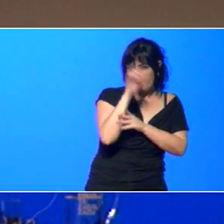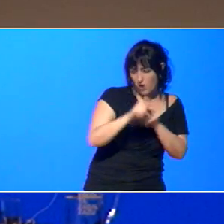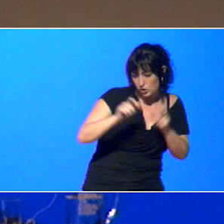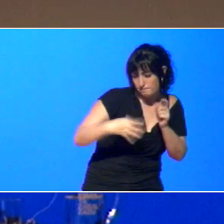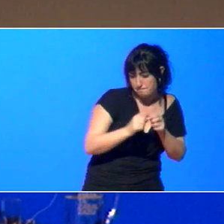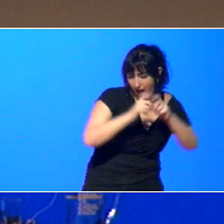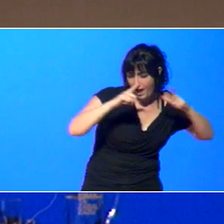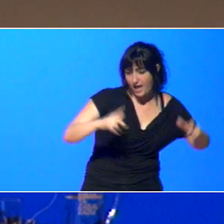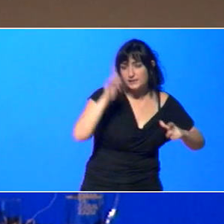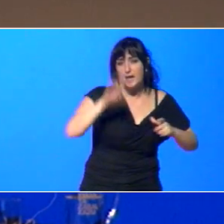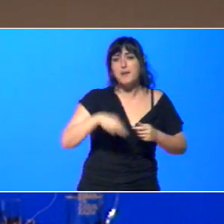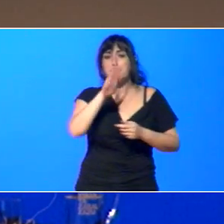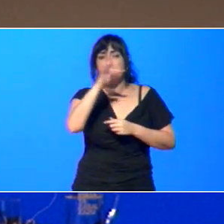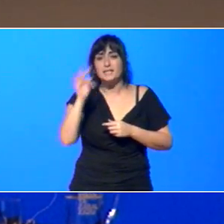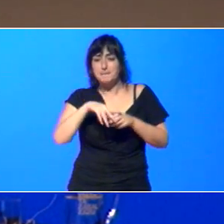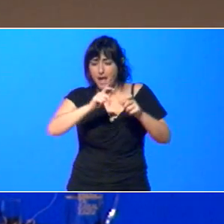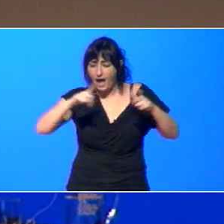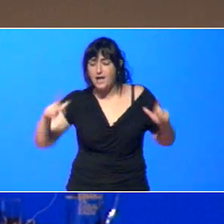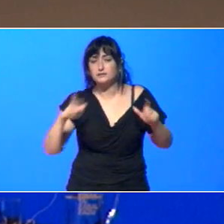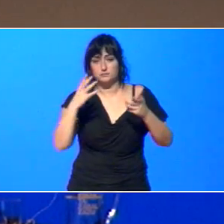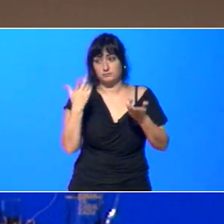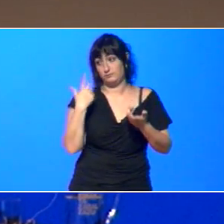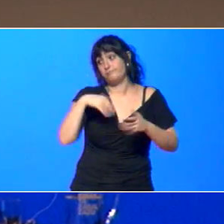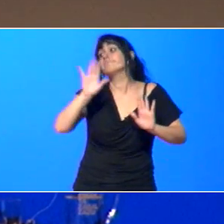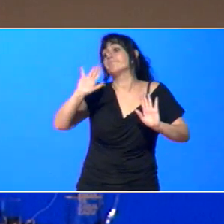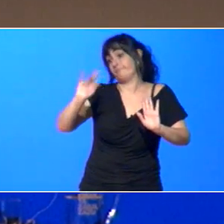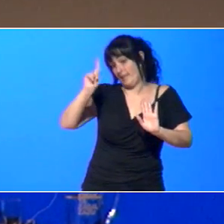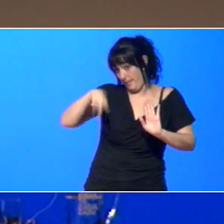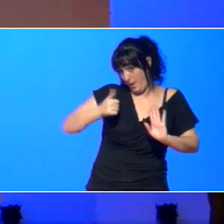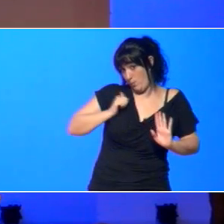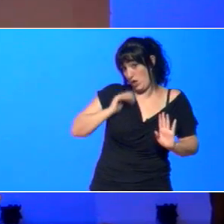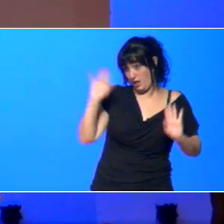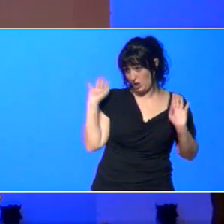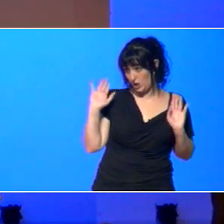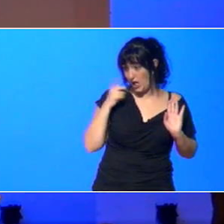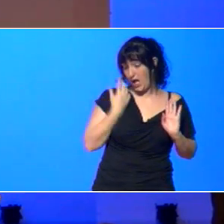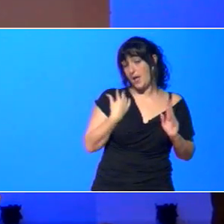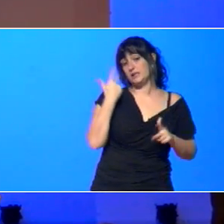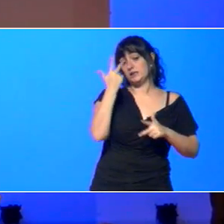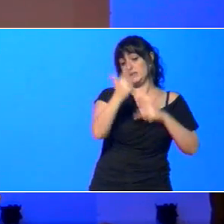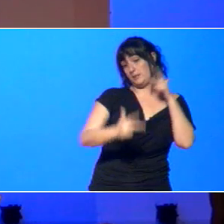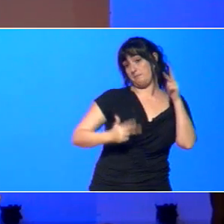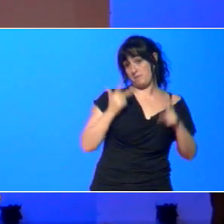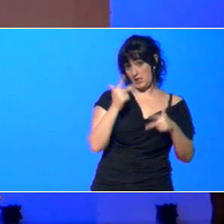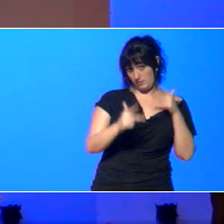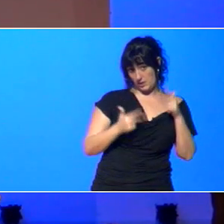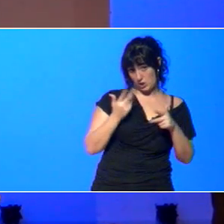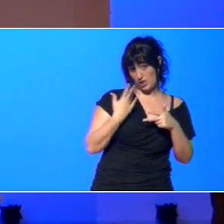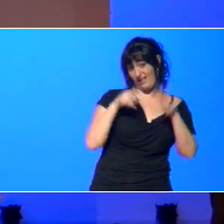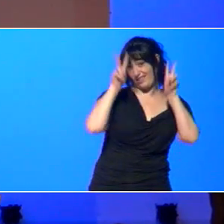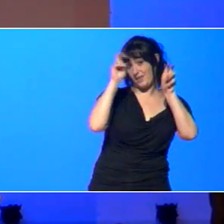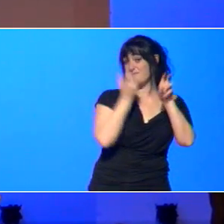más PTs. Por cierto, a ver si la comunidad autónoma del País Vasco también es pionera en quitar esa